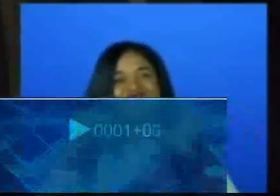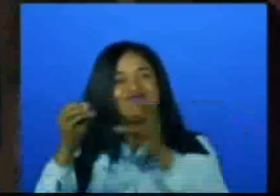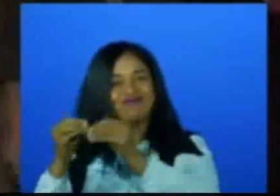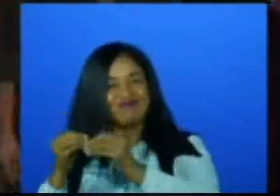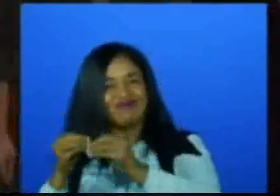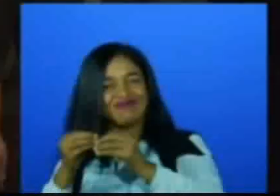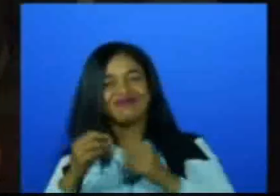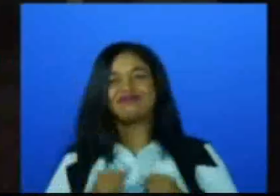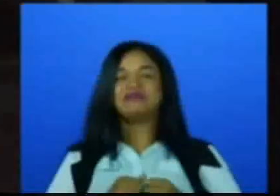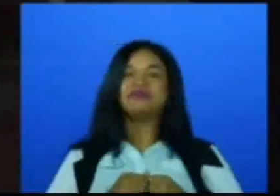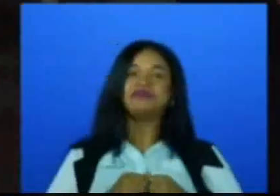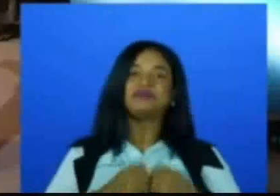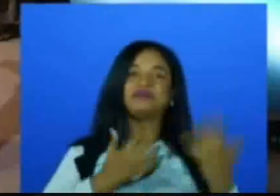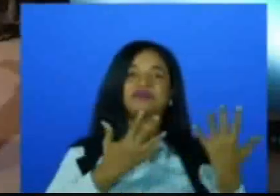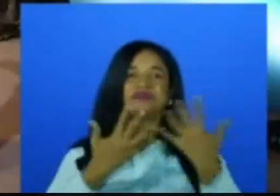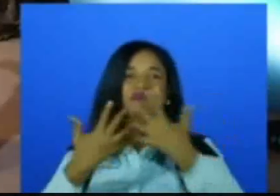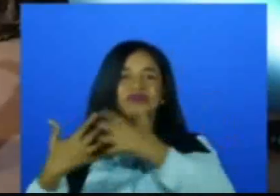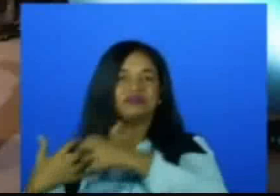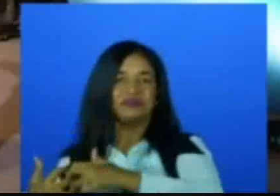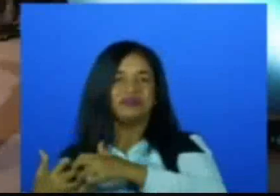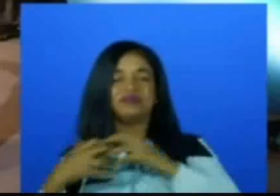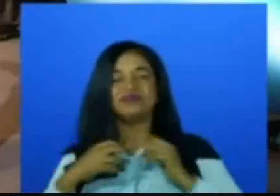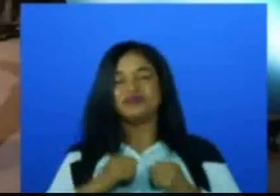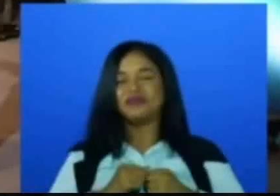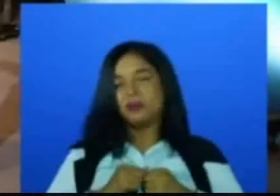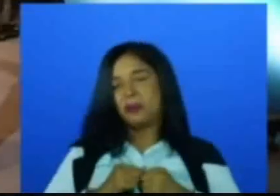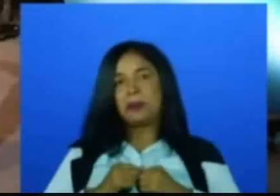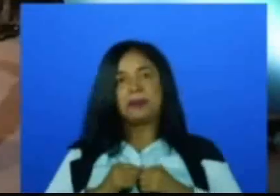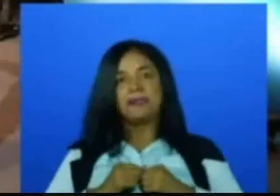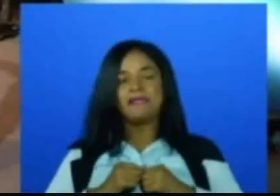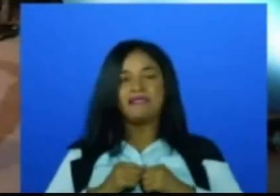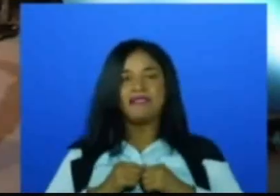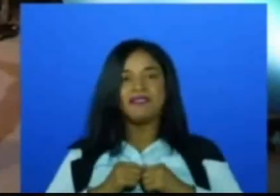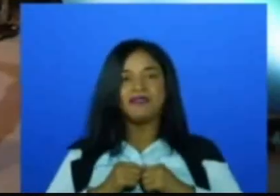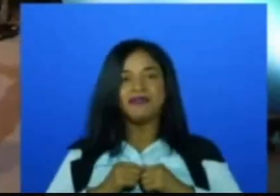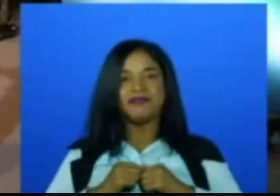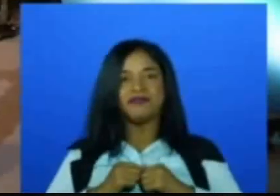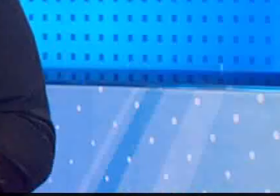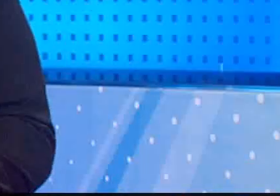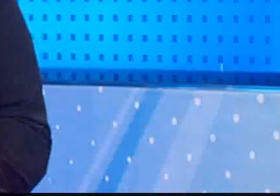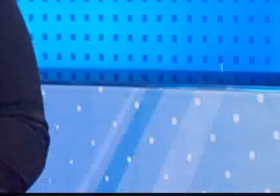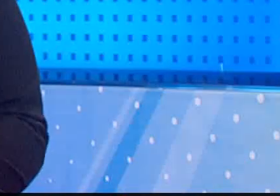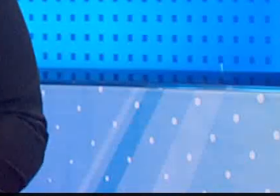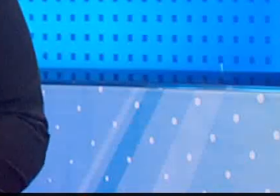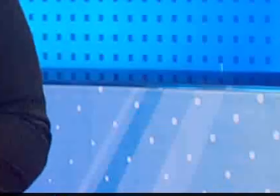año. Para 4RD Noticias, Silvia Infante.